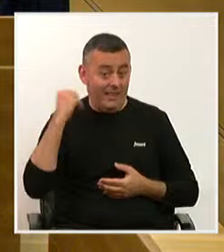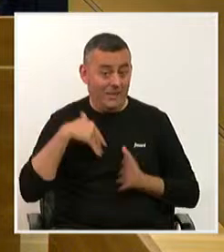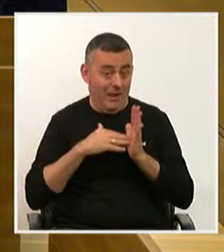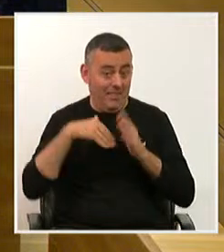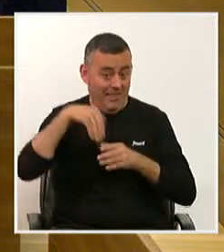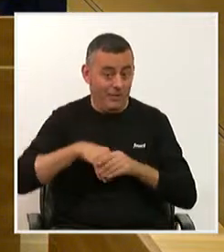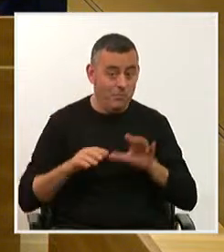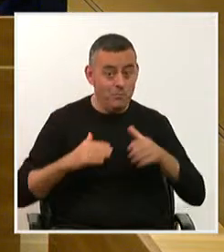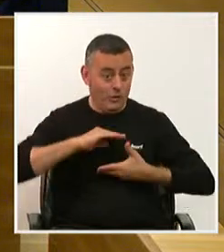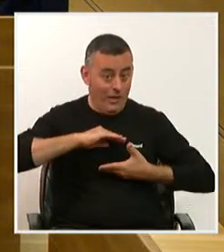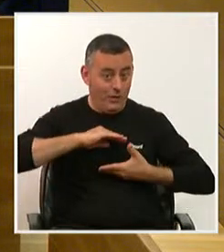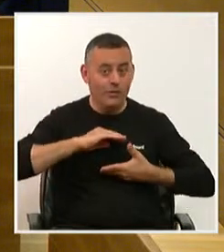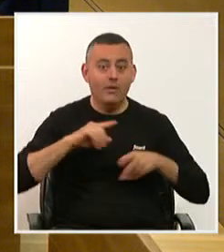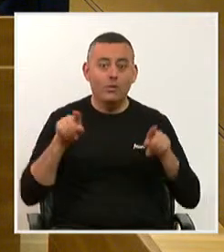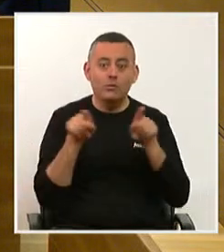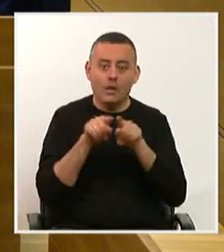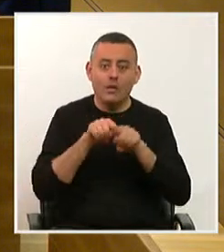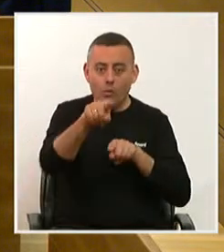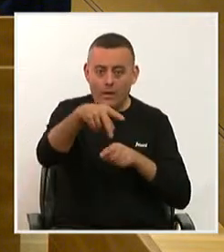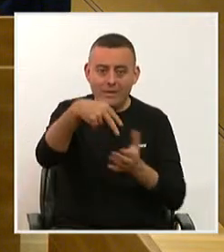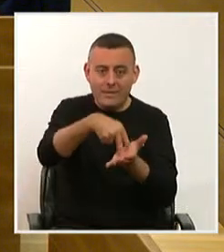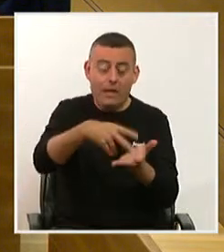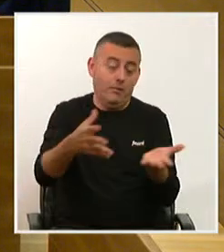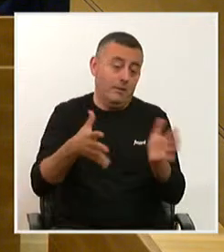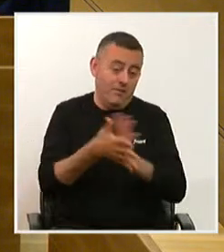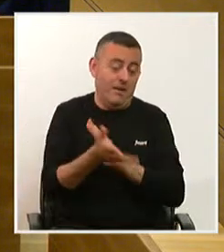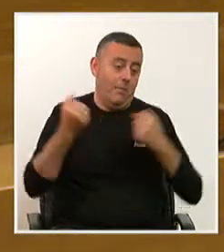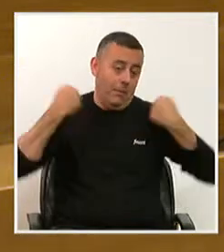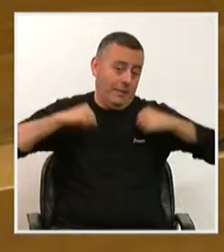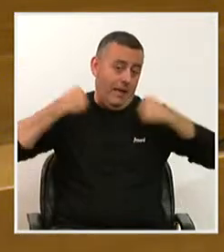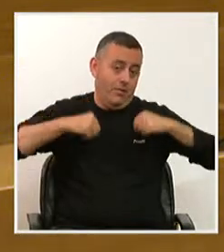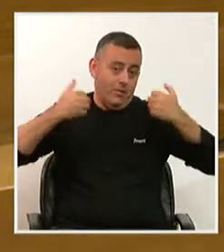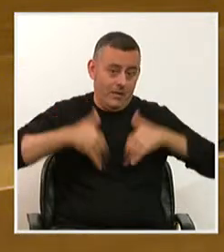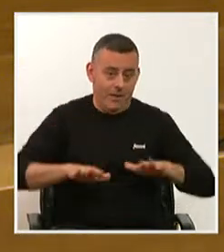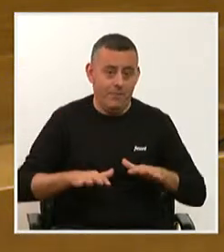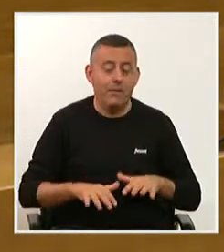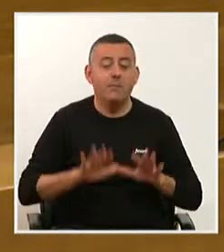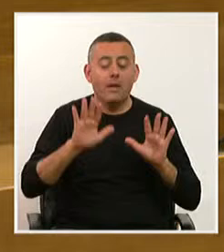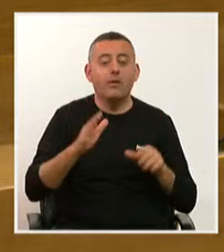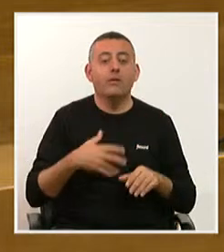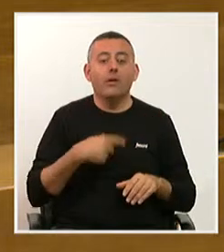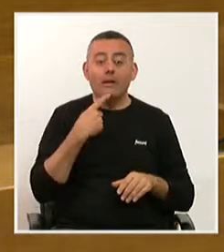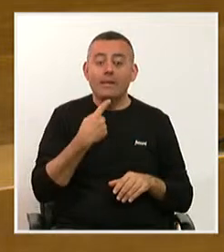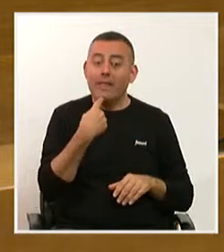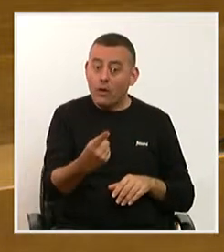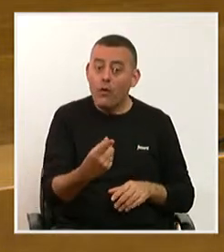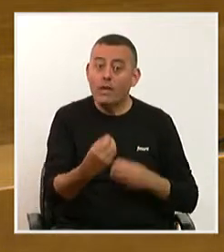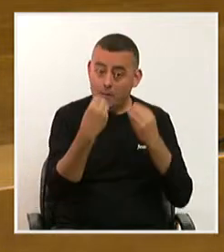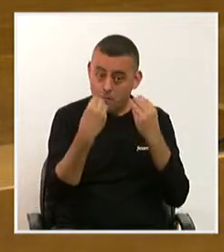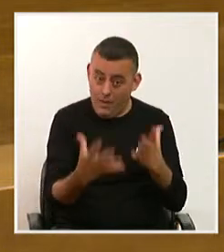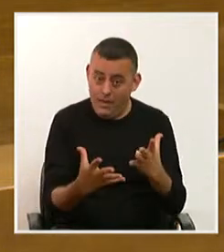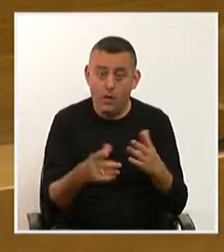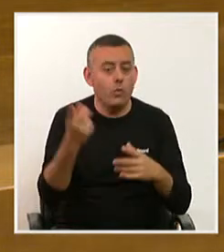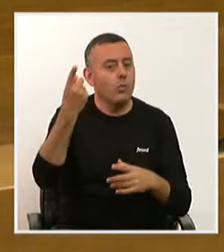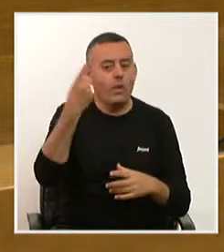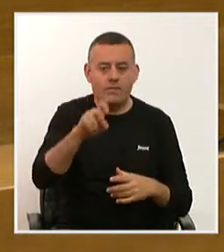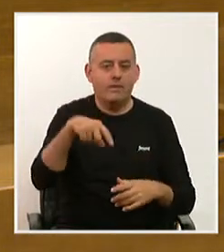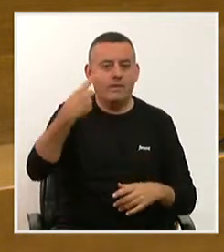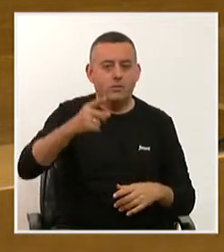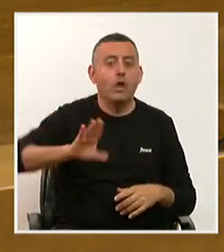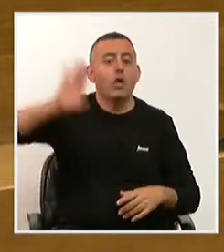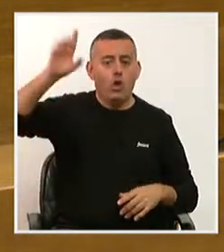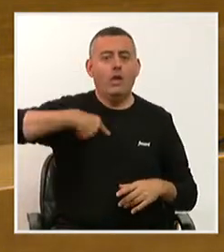pero no es noar la que es una crítica es encha es encha